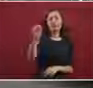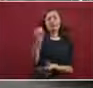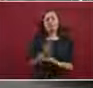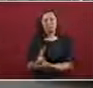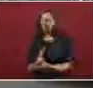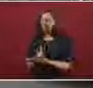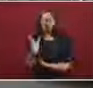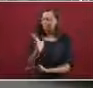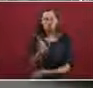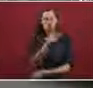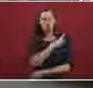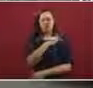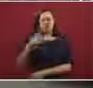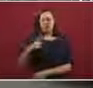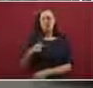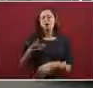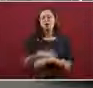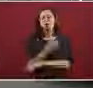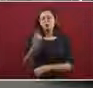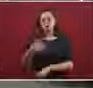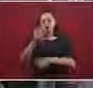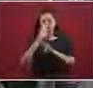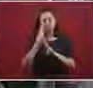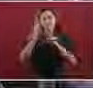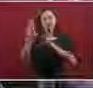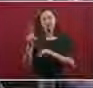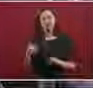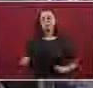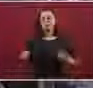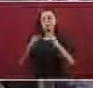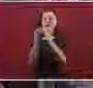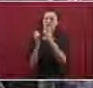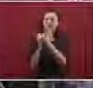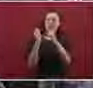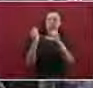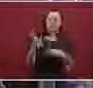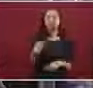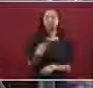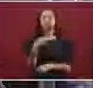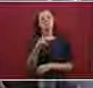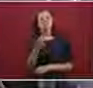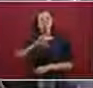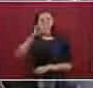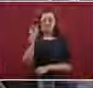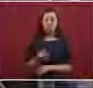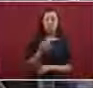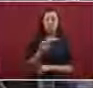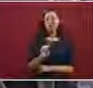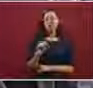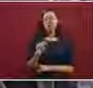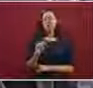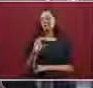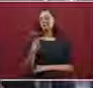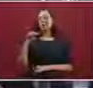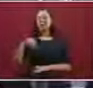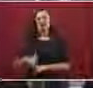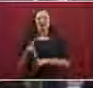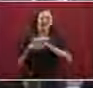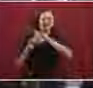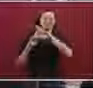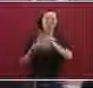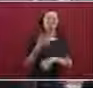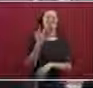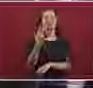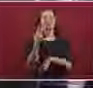las instituciones, autonomía e independencia. Sin embargo, hoy el sistema de transporte colectivo Metro cumple 50 años de